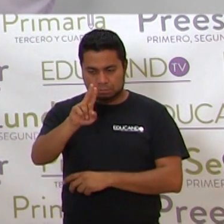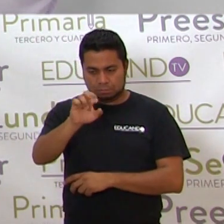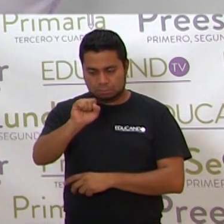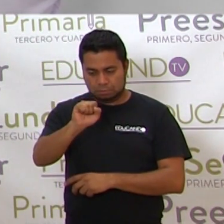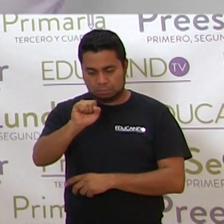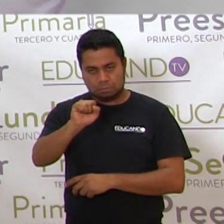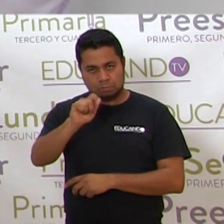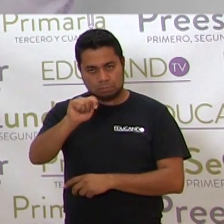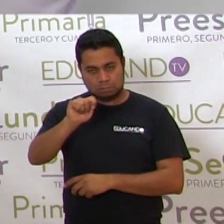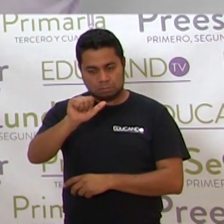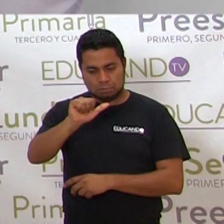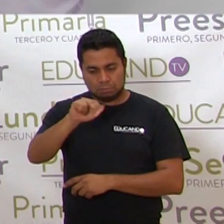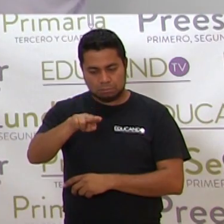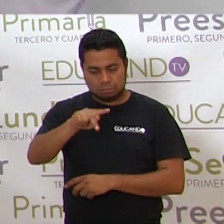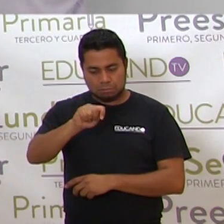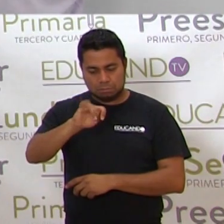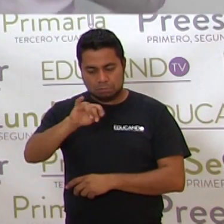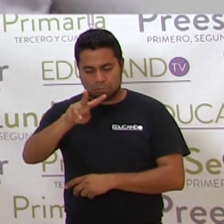sustantivos?